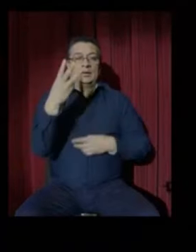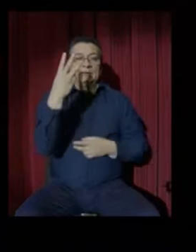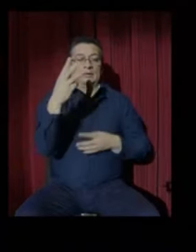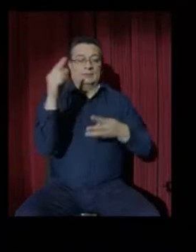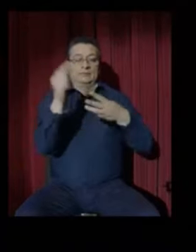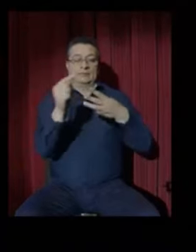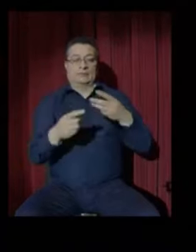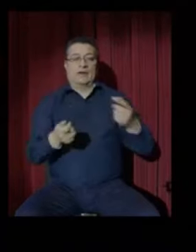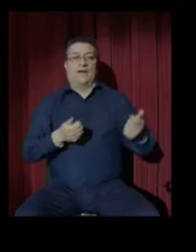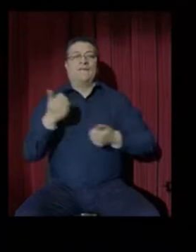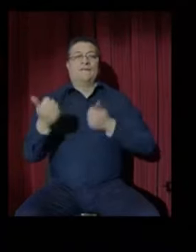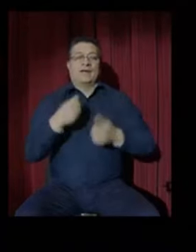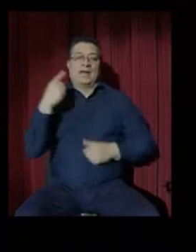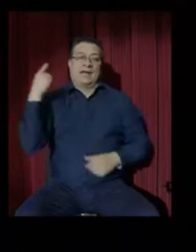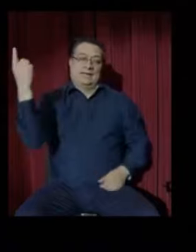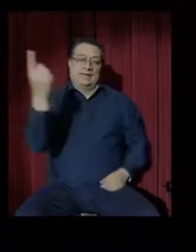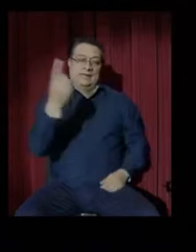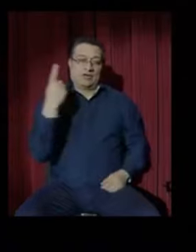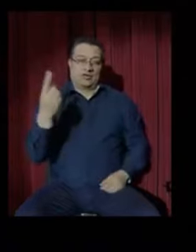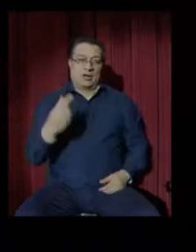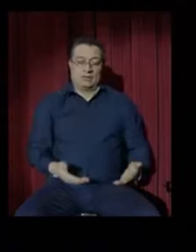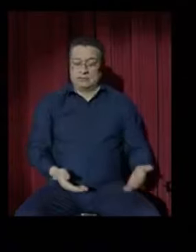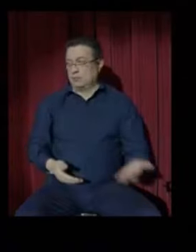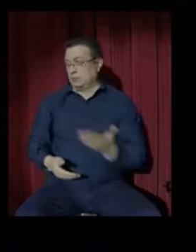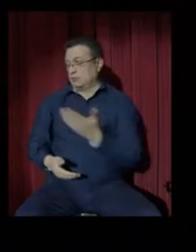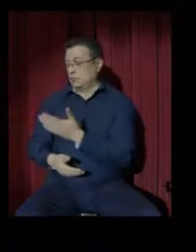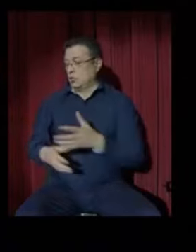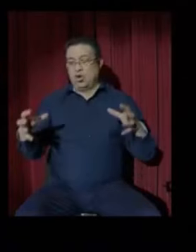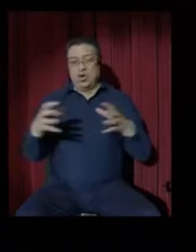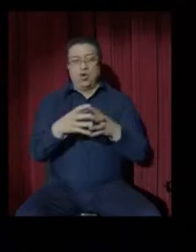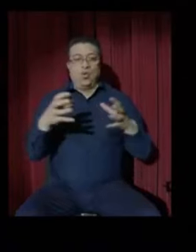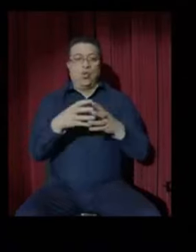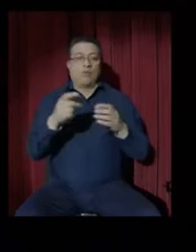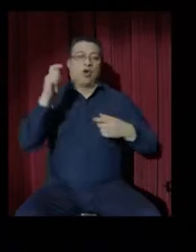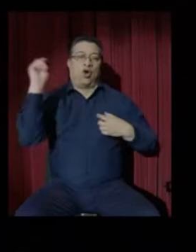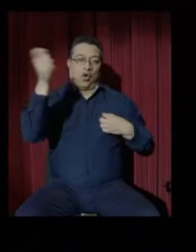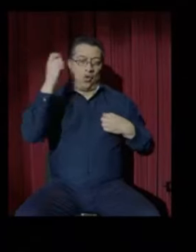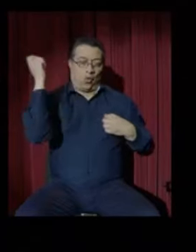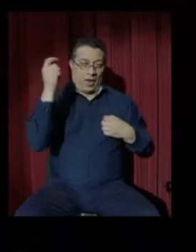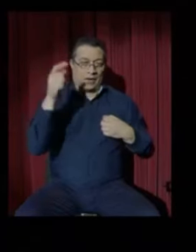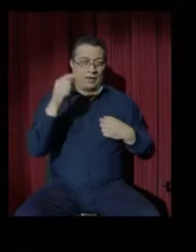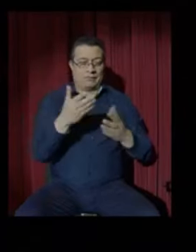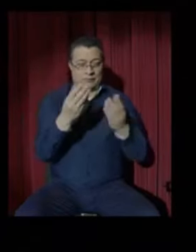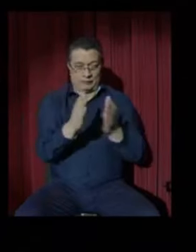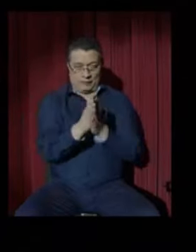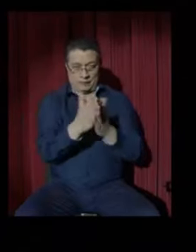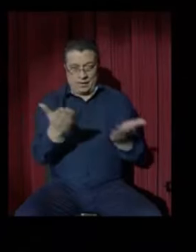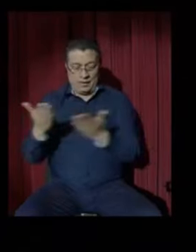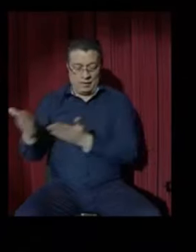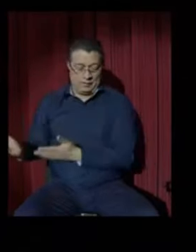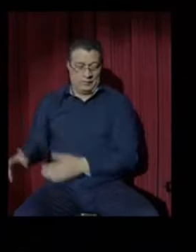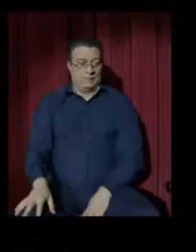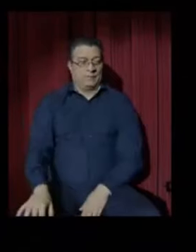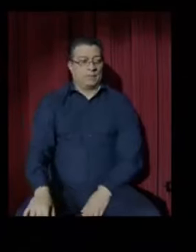piezas de nuestro baile nacional dejo con usted al grupo zapateando La cueca adelante por favor